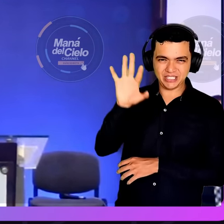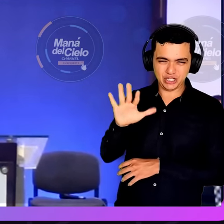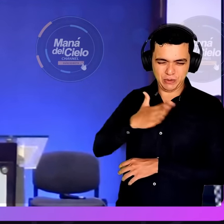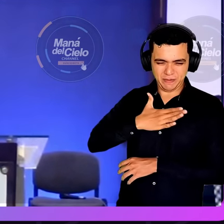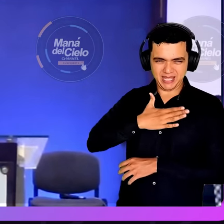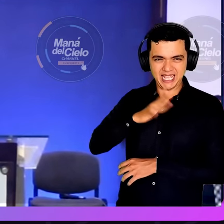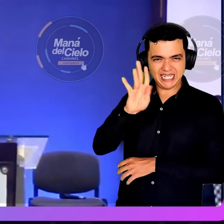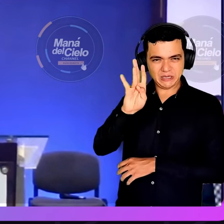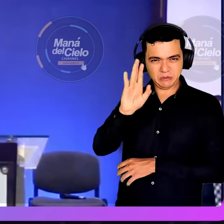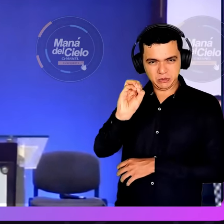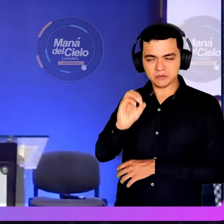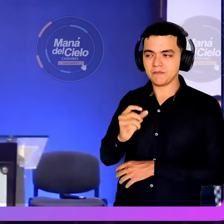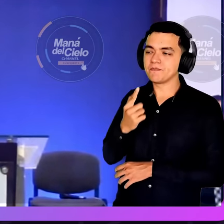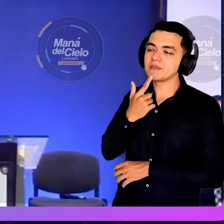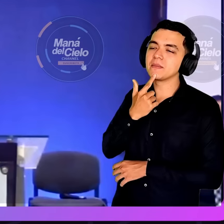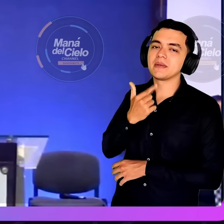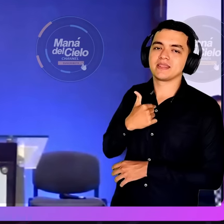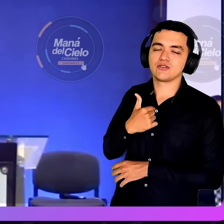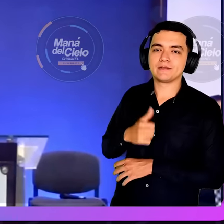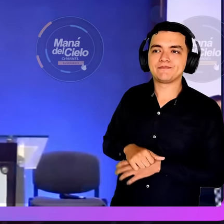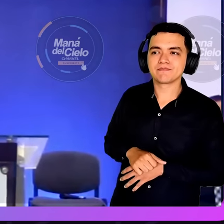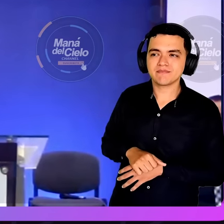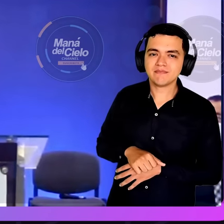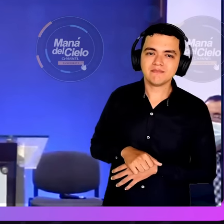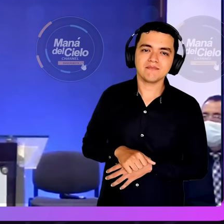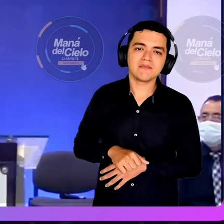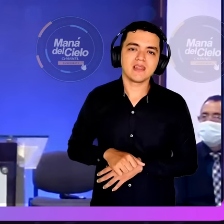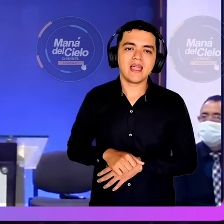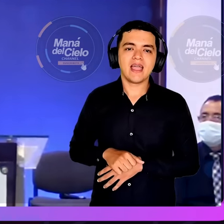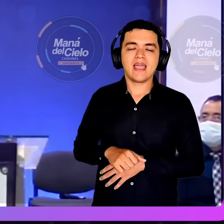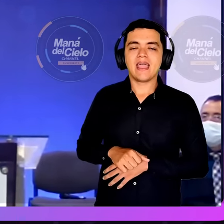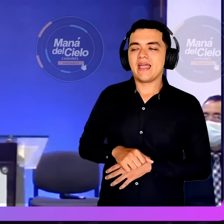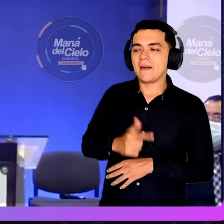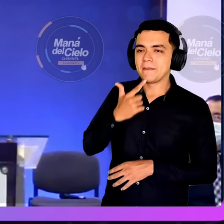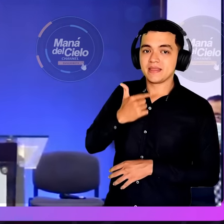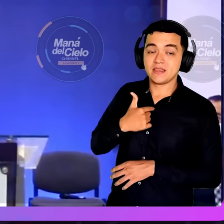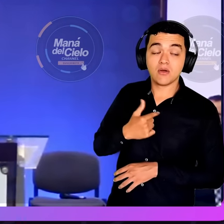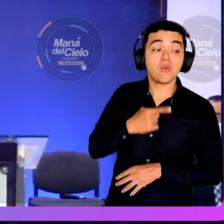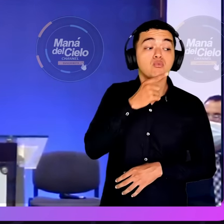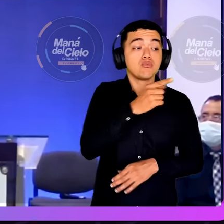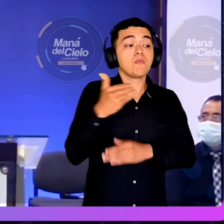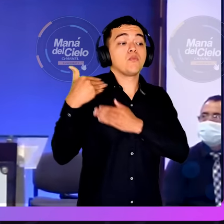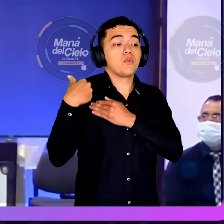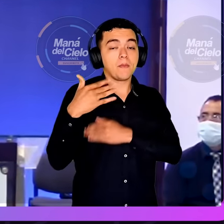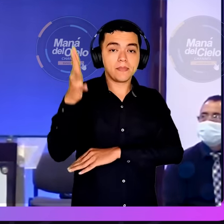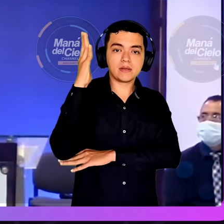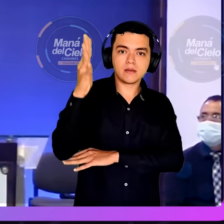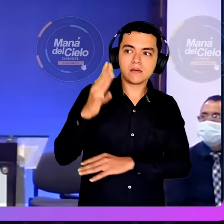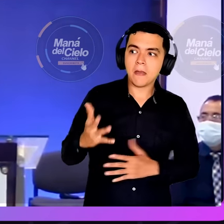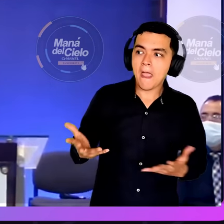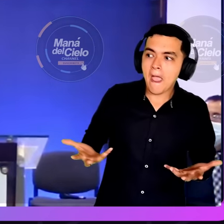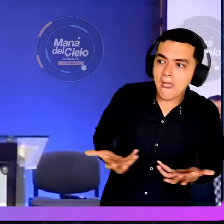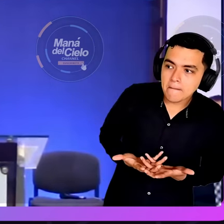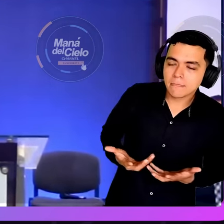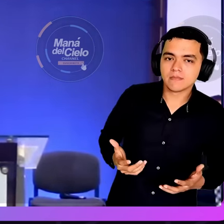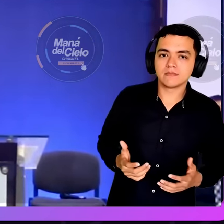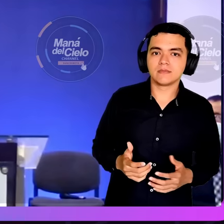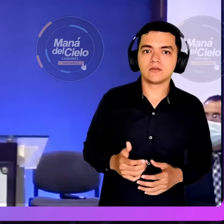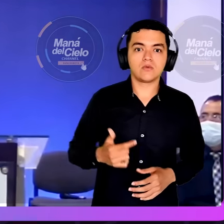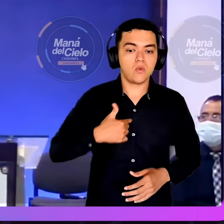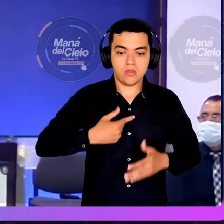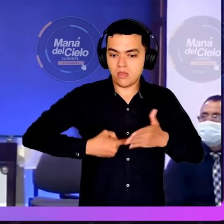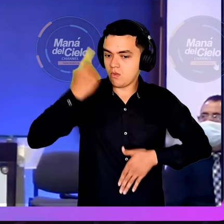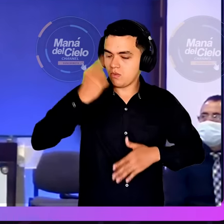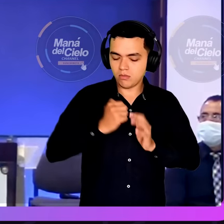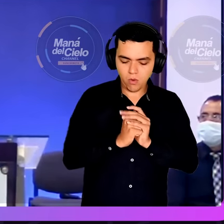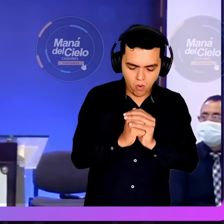predicara la primera vez, porque yo no fui maestra de escuela dominical, yo no fui de alabanza, no. Yo